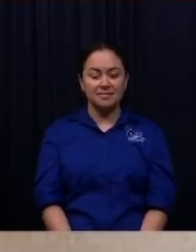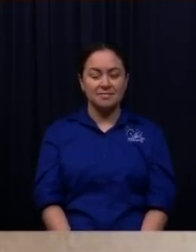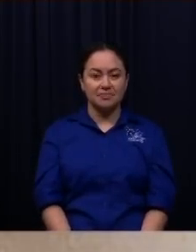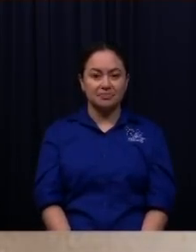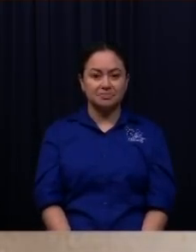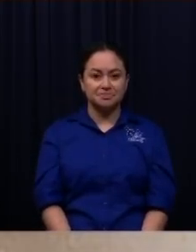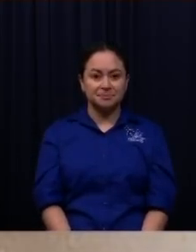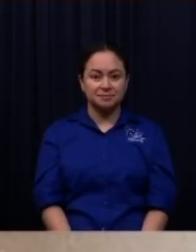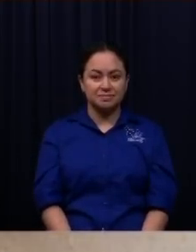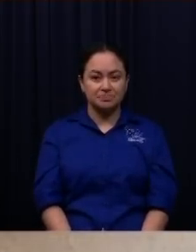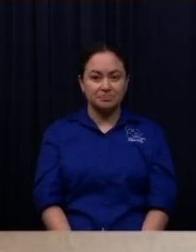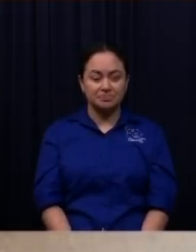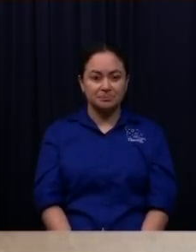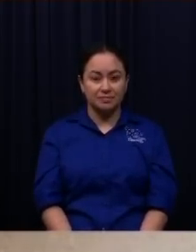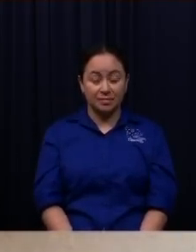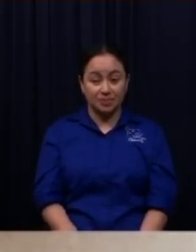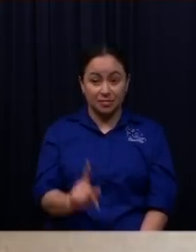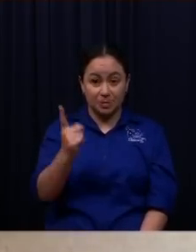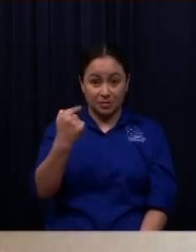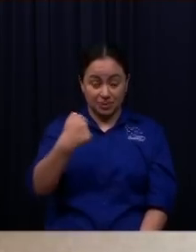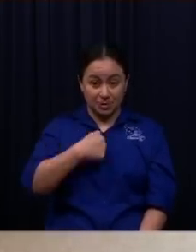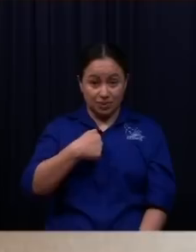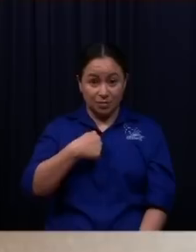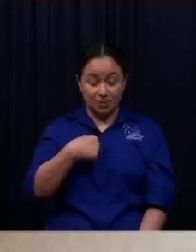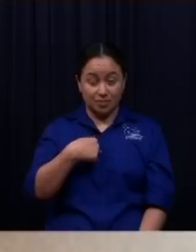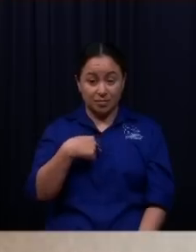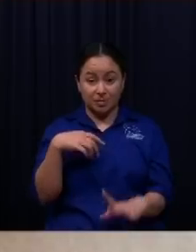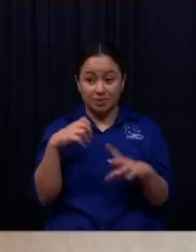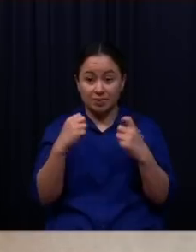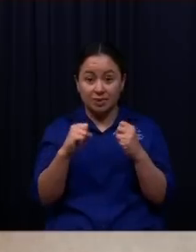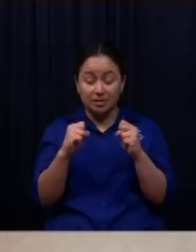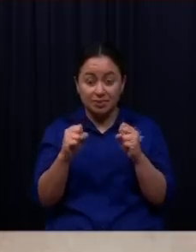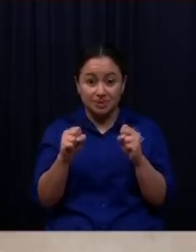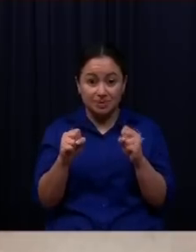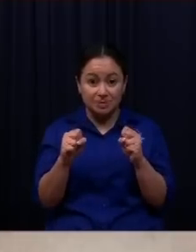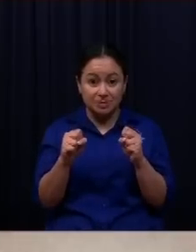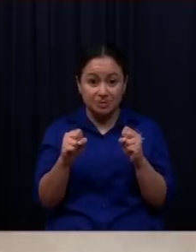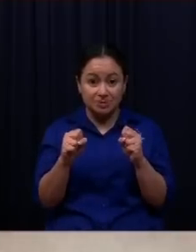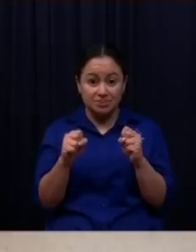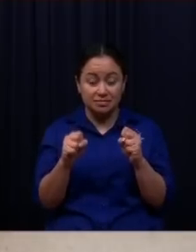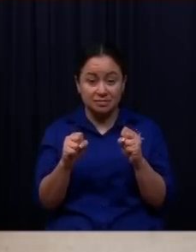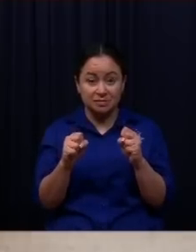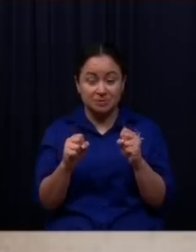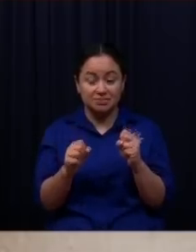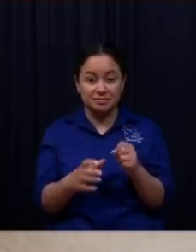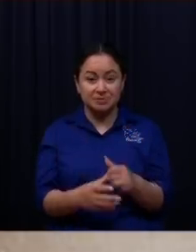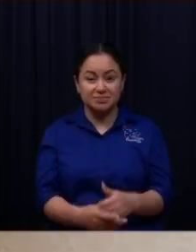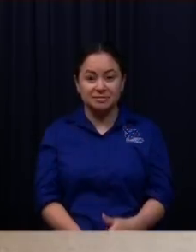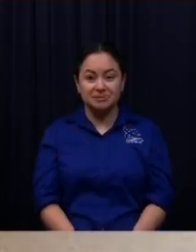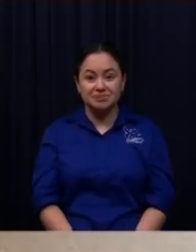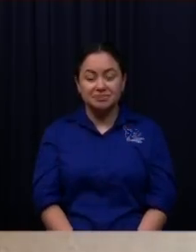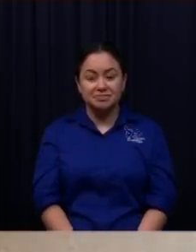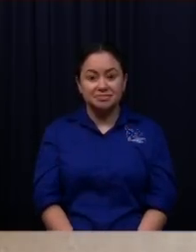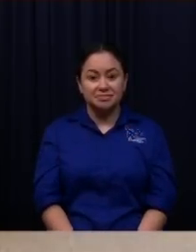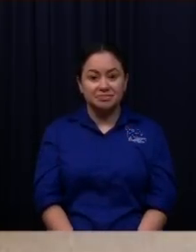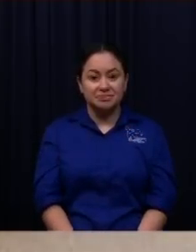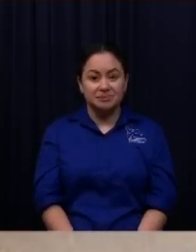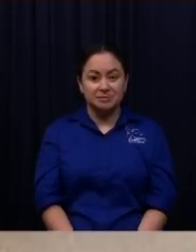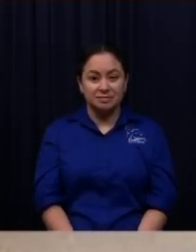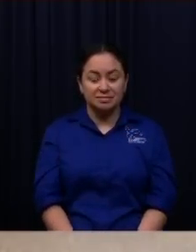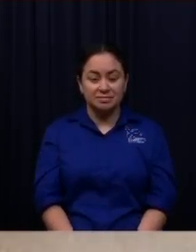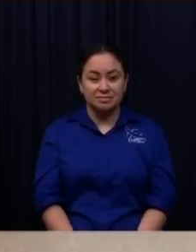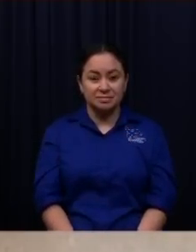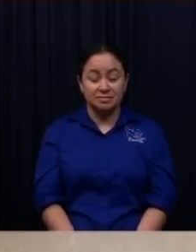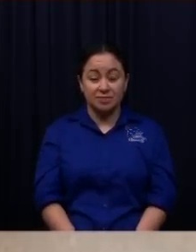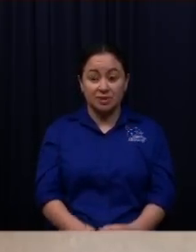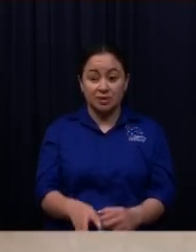Pues hermano, yo lo primero que yo hago es ver si no me enjaranó, dicen en mi tierra, ¿va? Porque si lo que